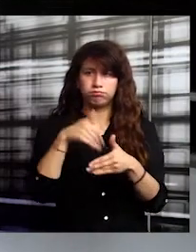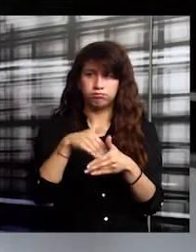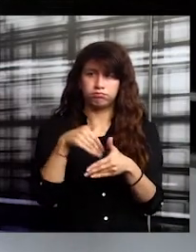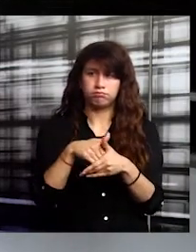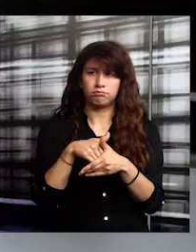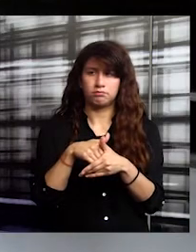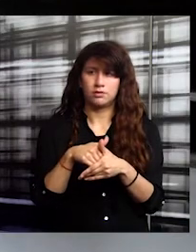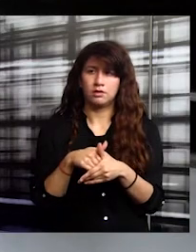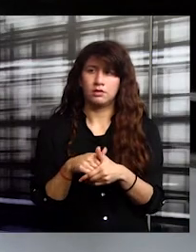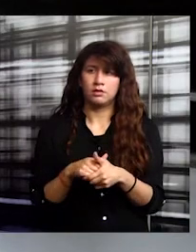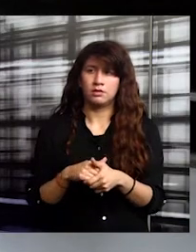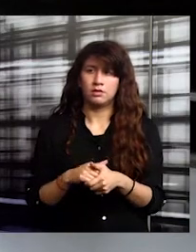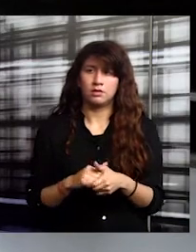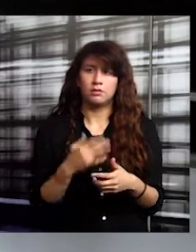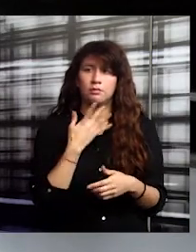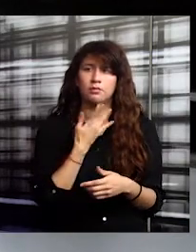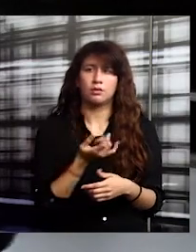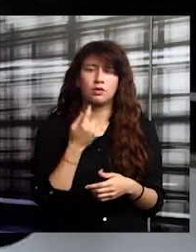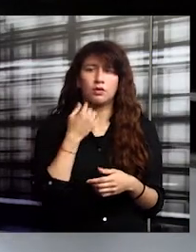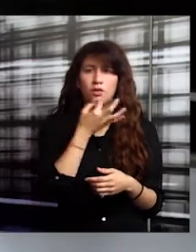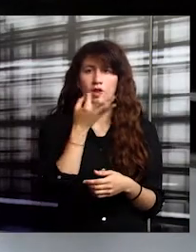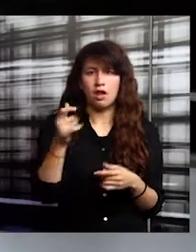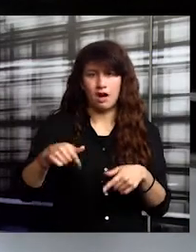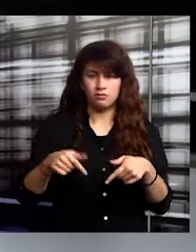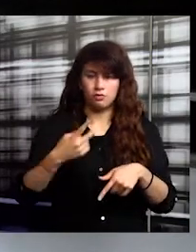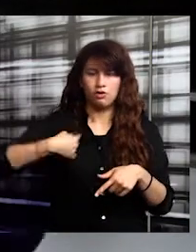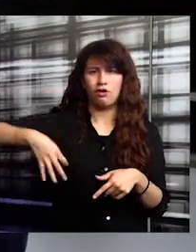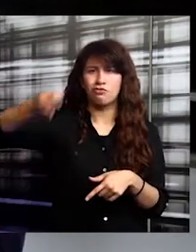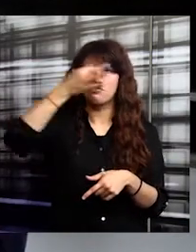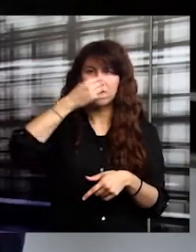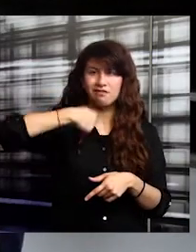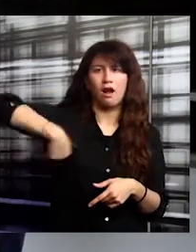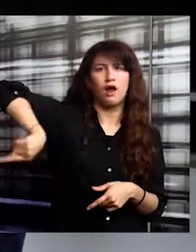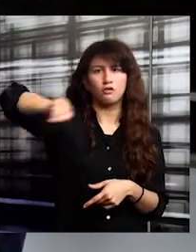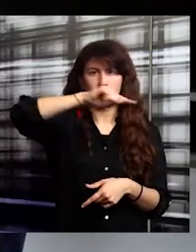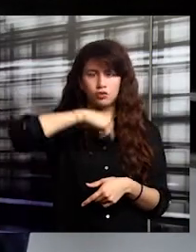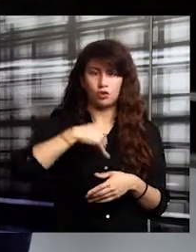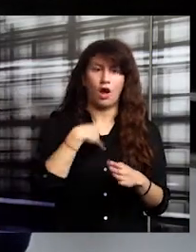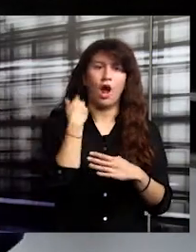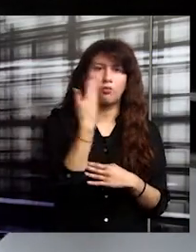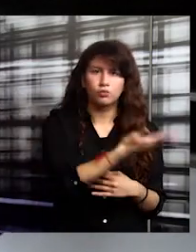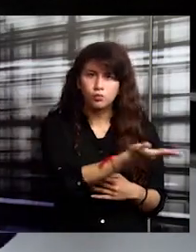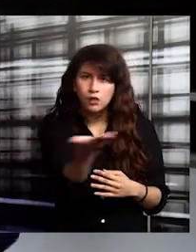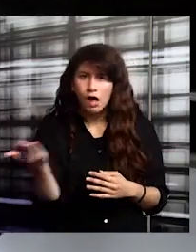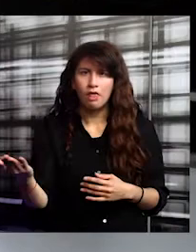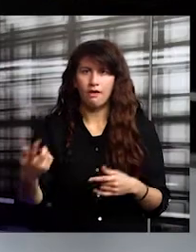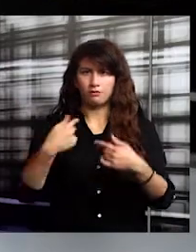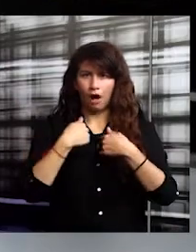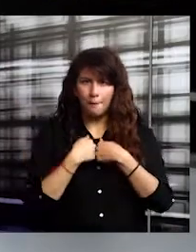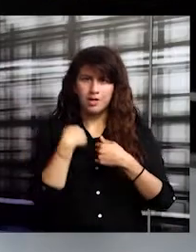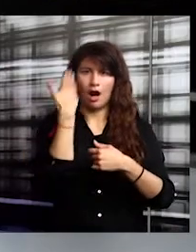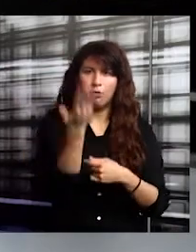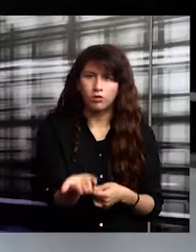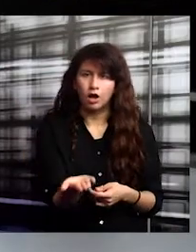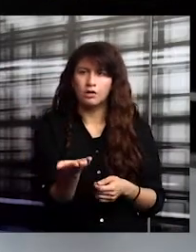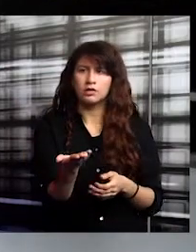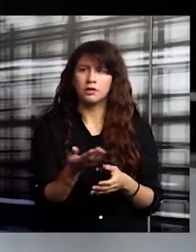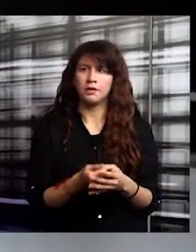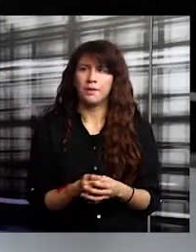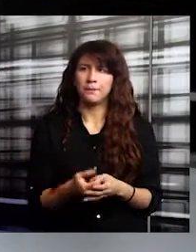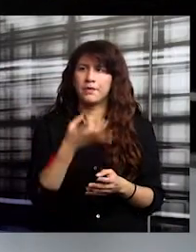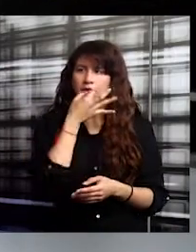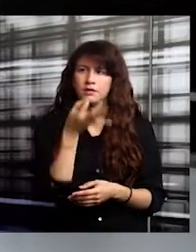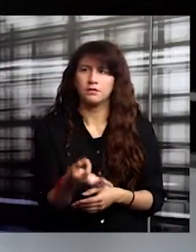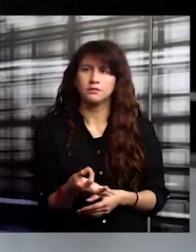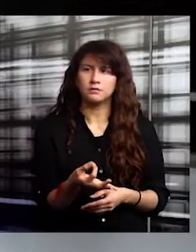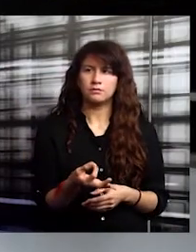nosotros, a usted, a mí, a usted, nos están diciendo, ahora ustedes son los que tienen que ir a votar y definir si quieren